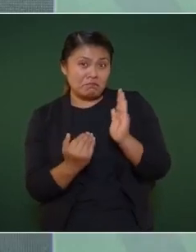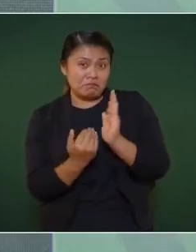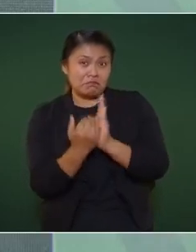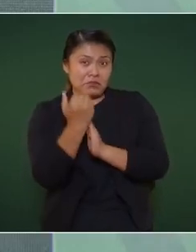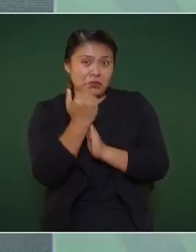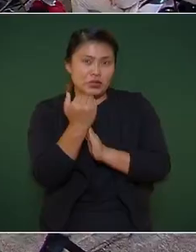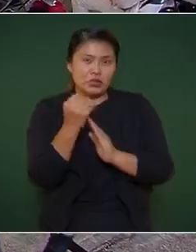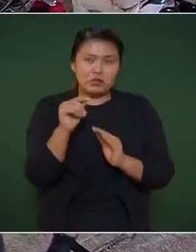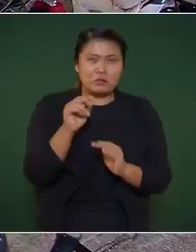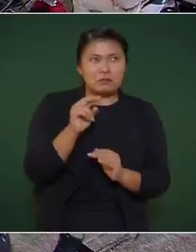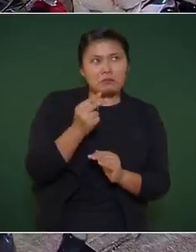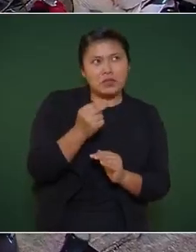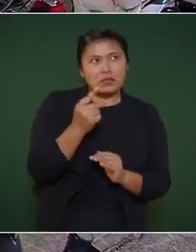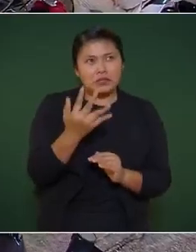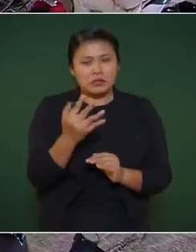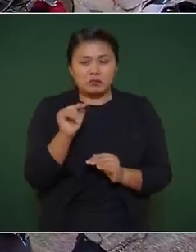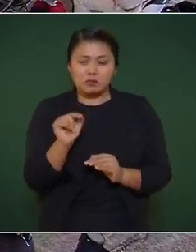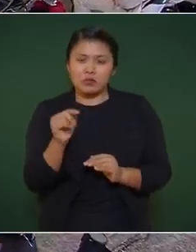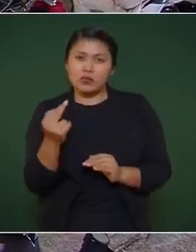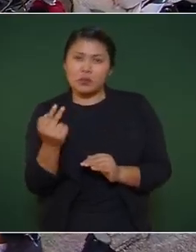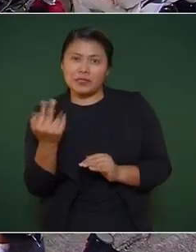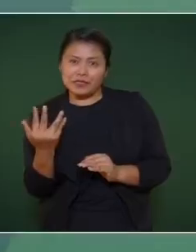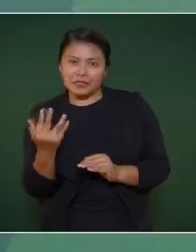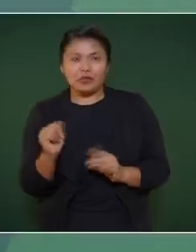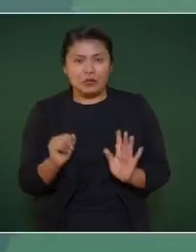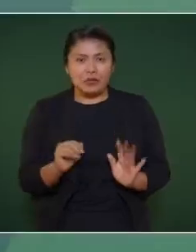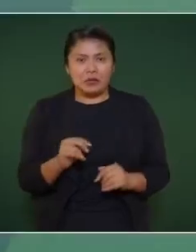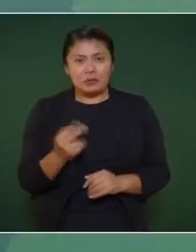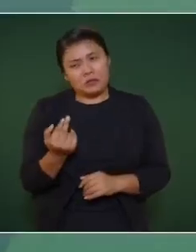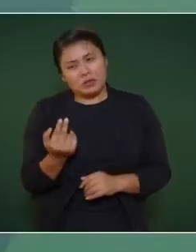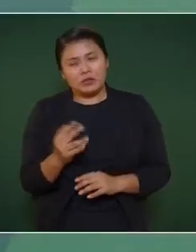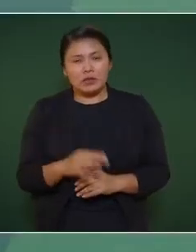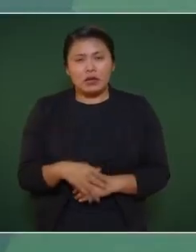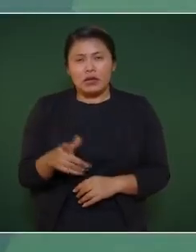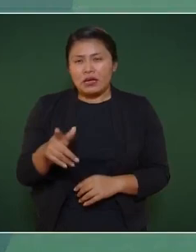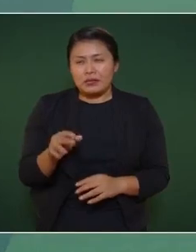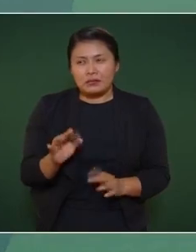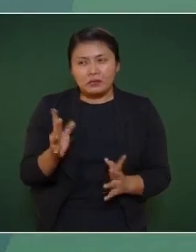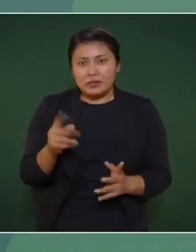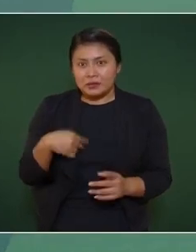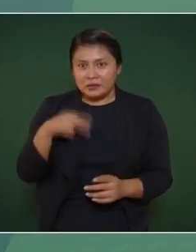punto 25, muy poco, fue un atrevimiento.